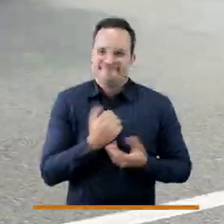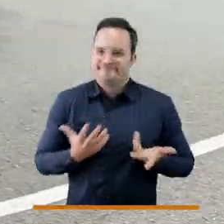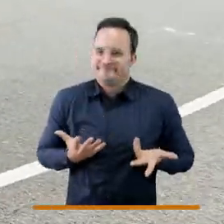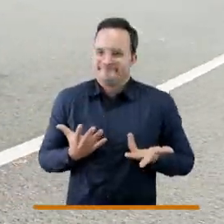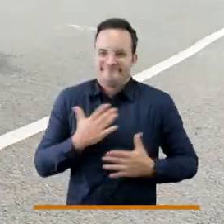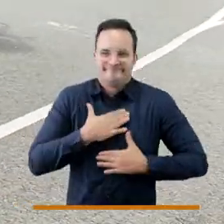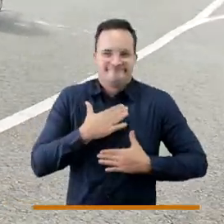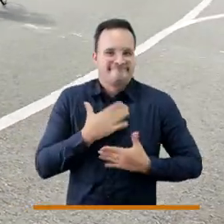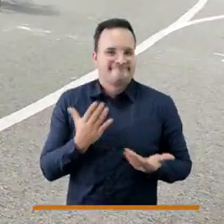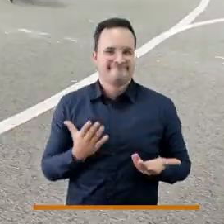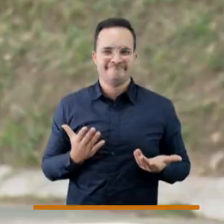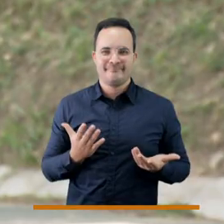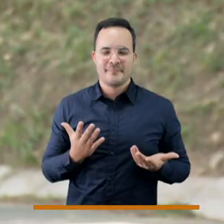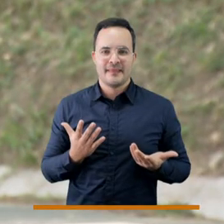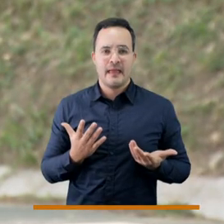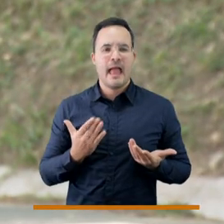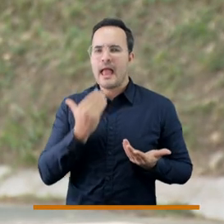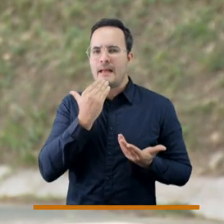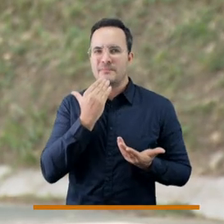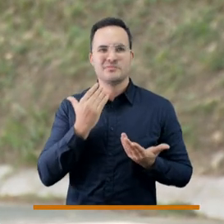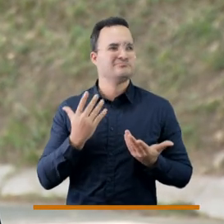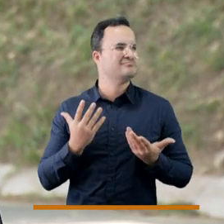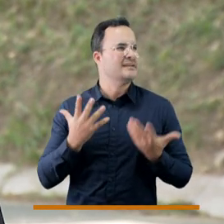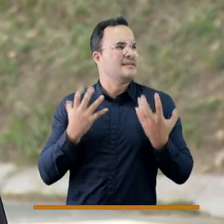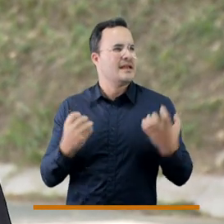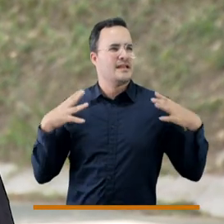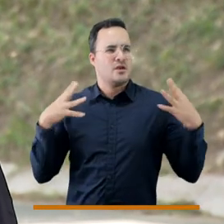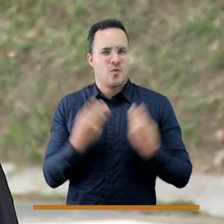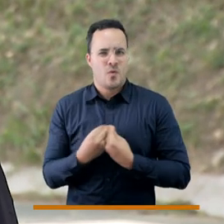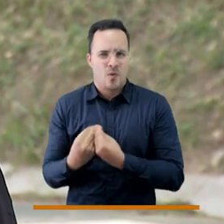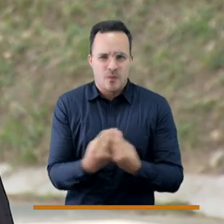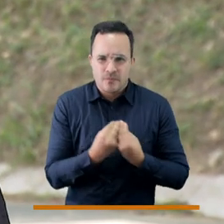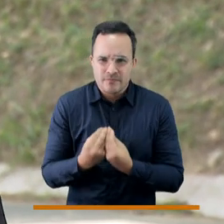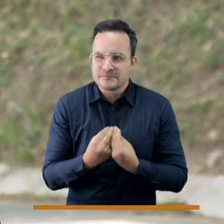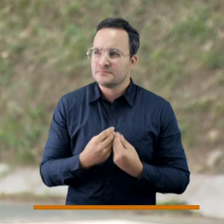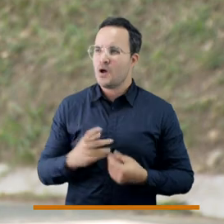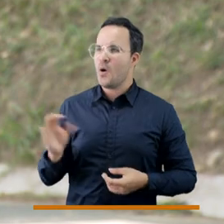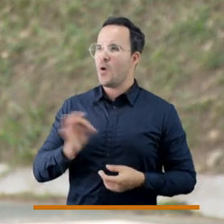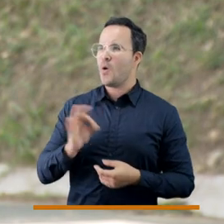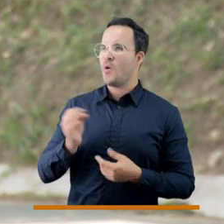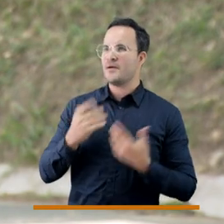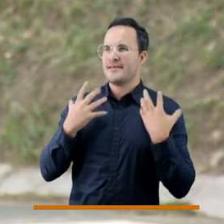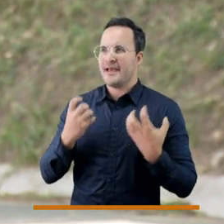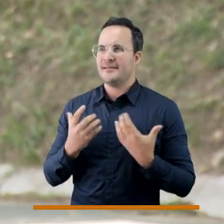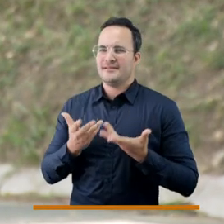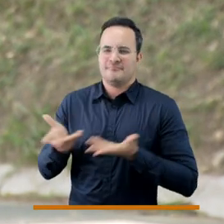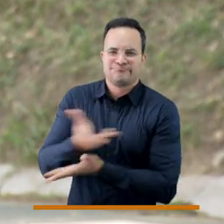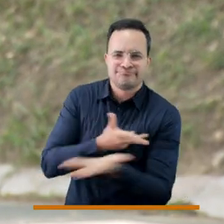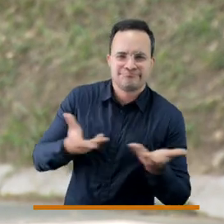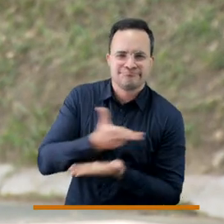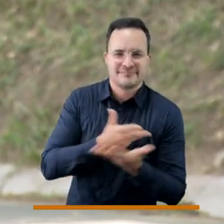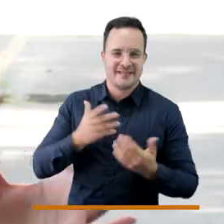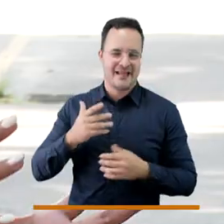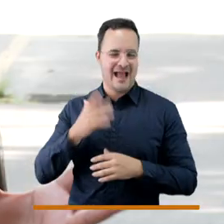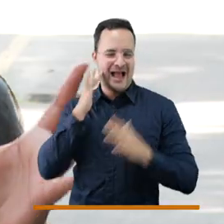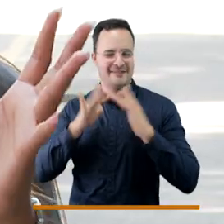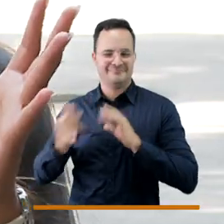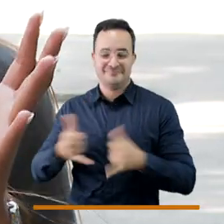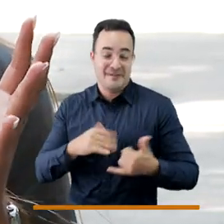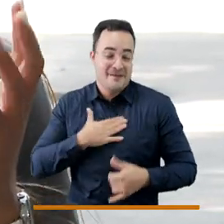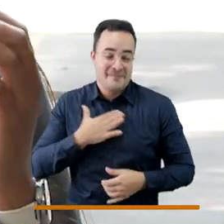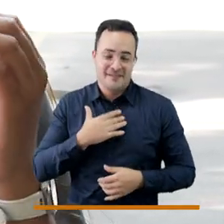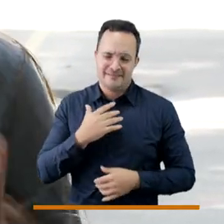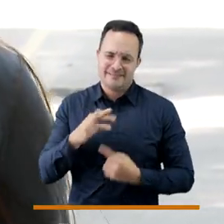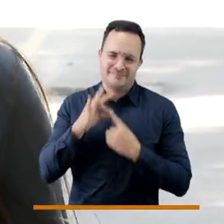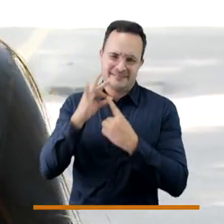una forma de buscar convivencia y algo muy, muy, muy apasionante es el ciclismo. Bueno, Pájaro,